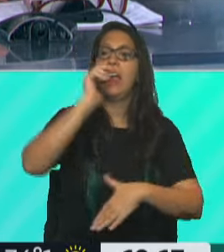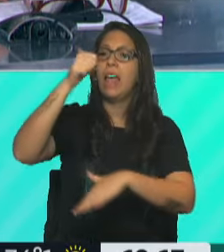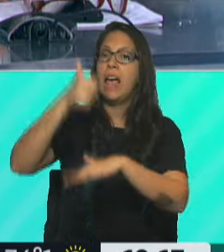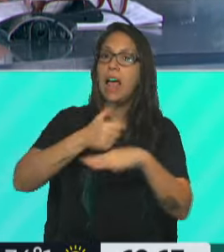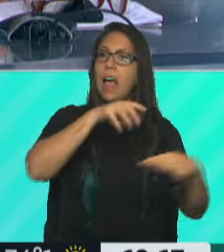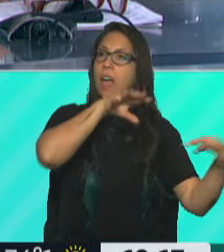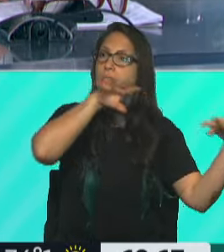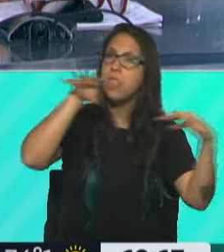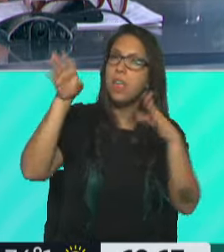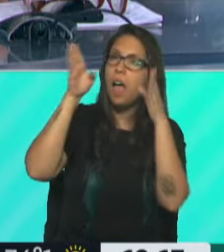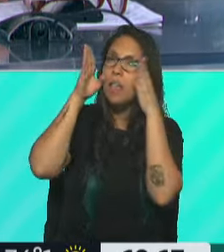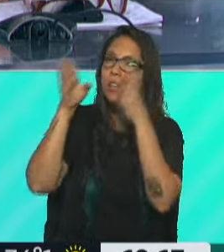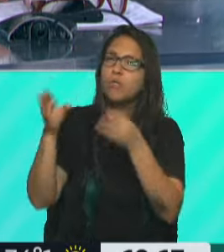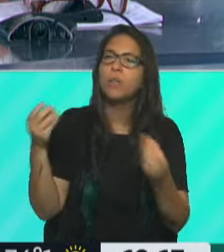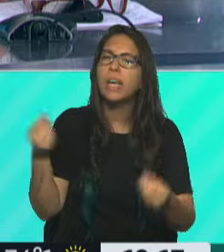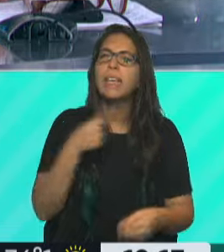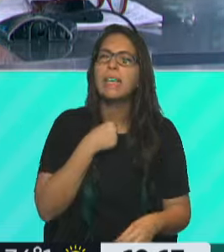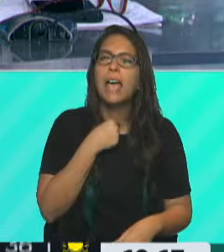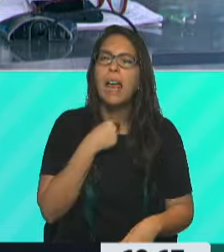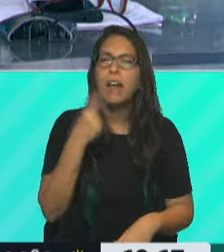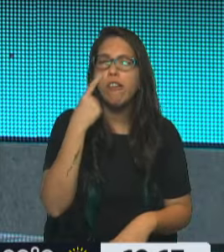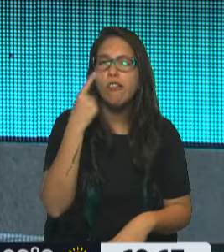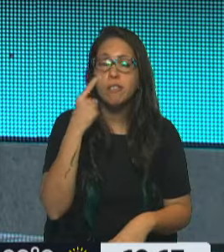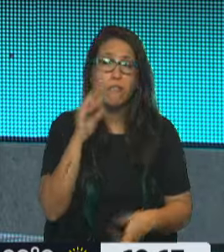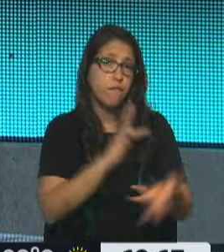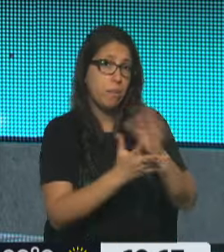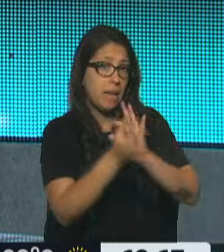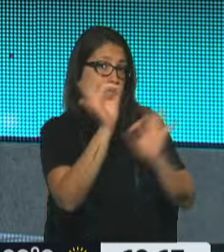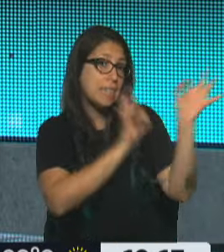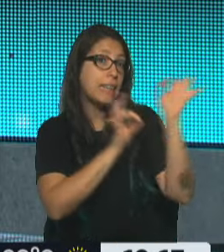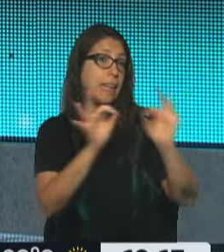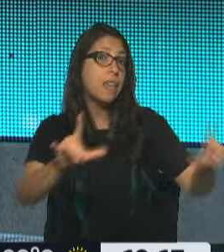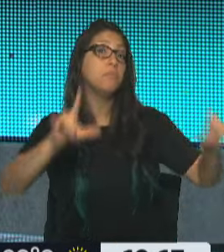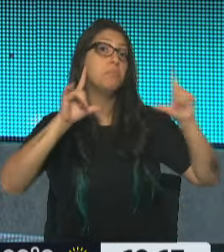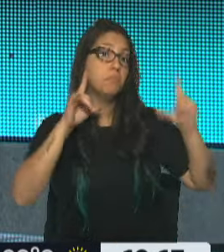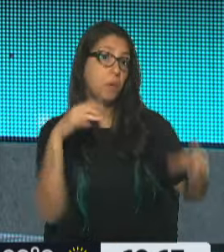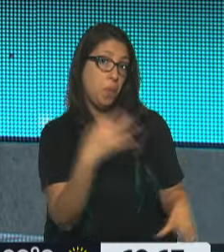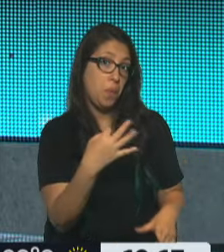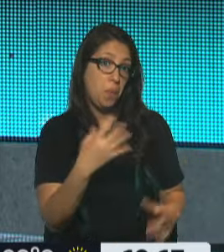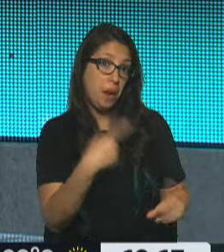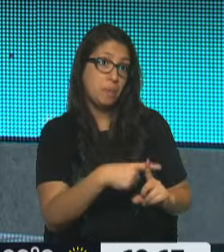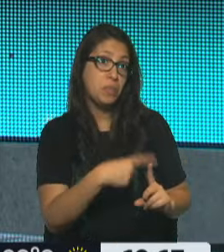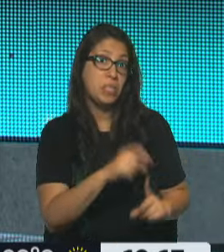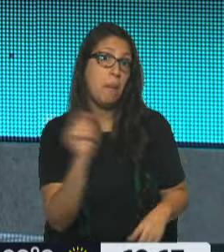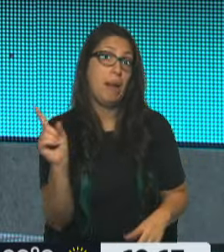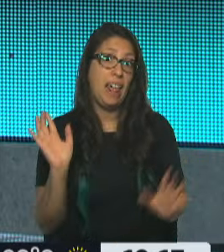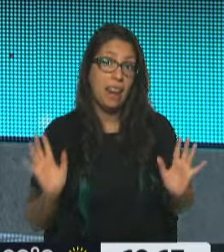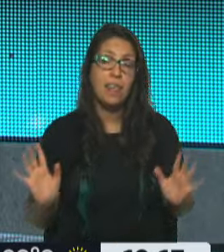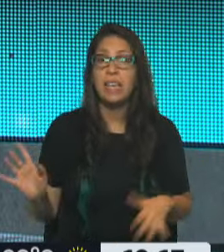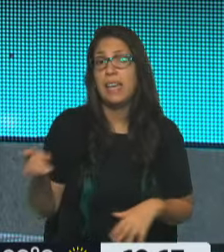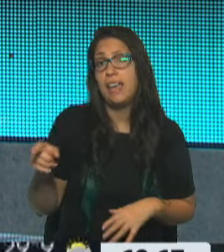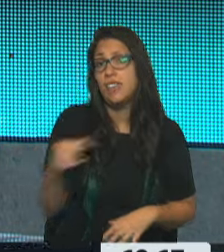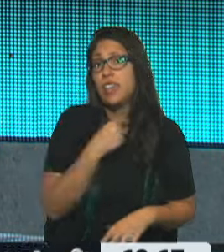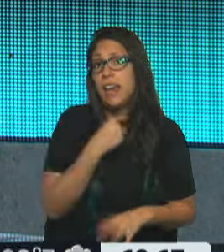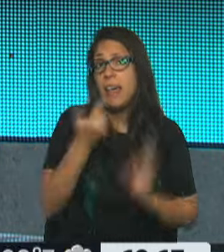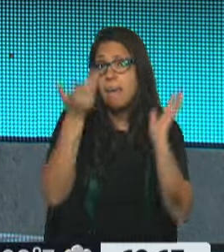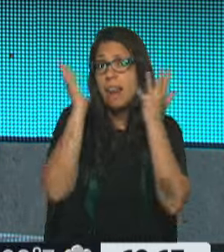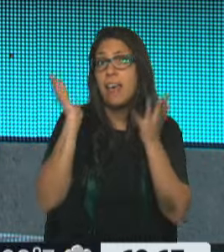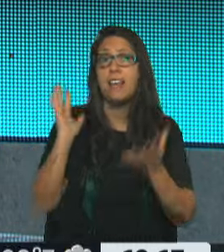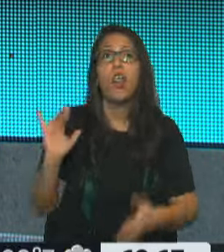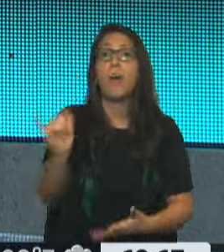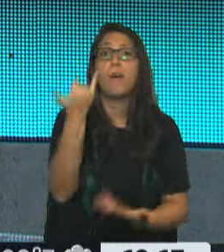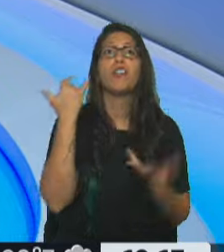con tant atención lo quieren conocer en persona como estrategia buena como estrategia Bueno es lo que hasta ahora mejor supo